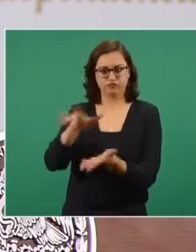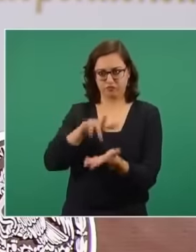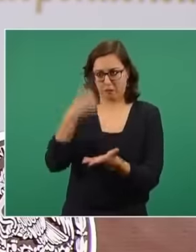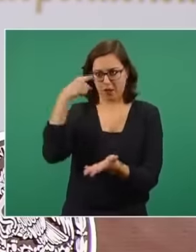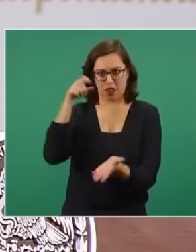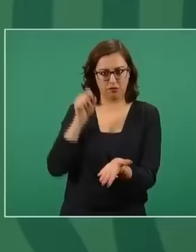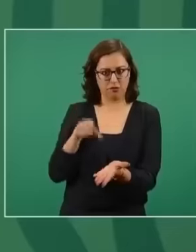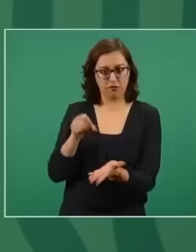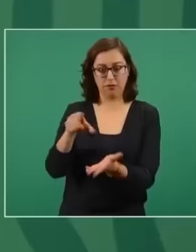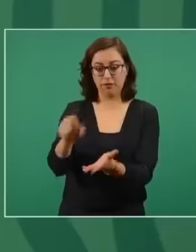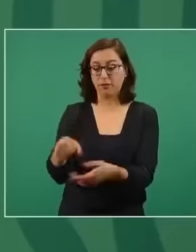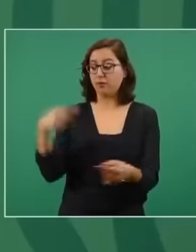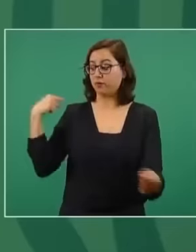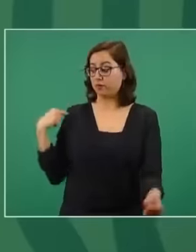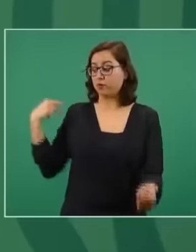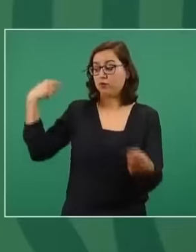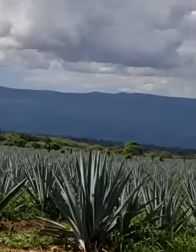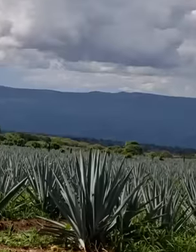Se han sembrado hasta ahora